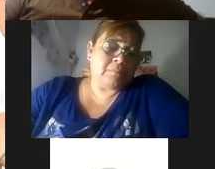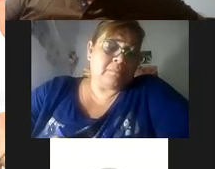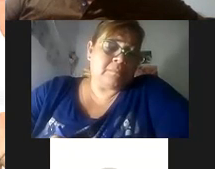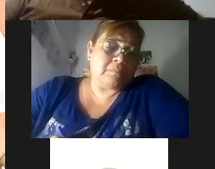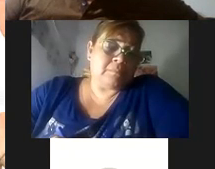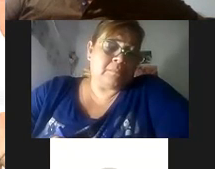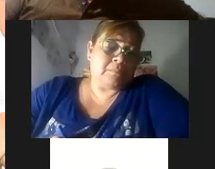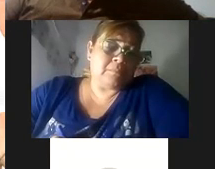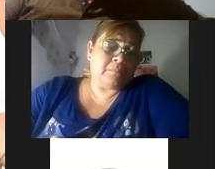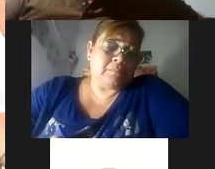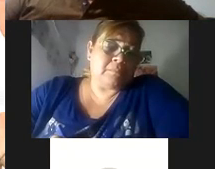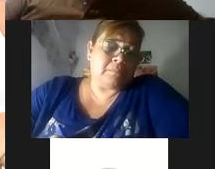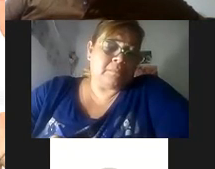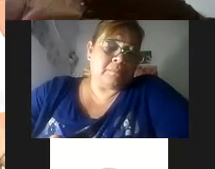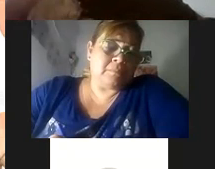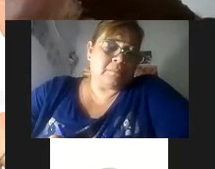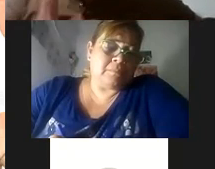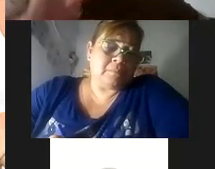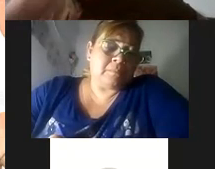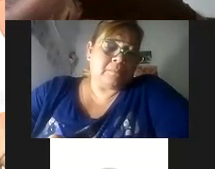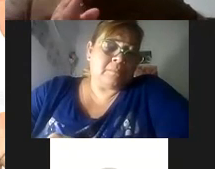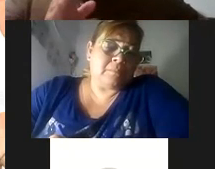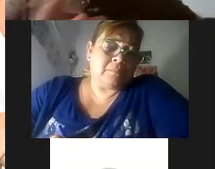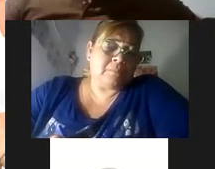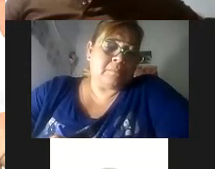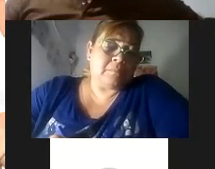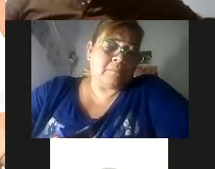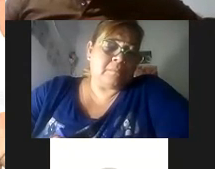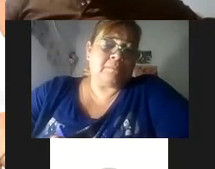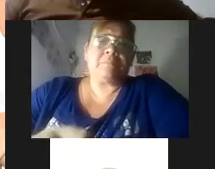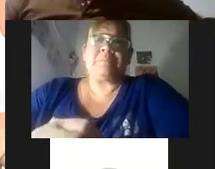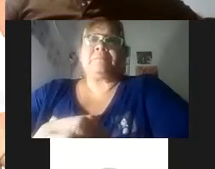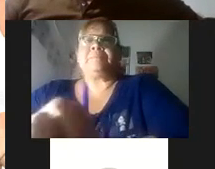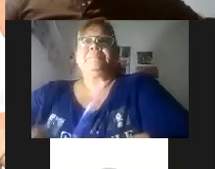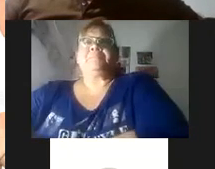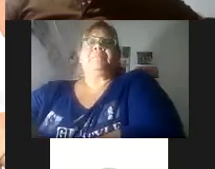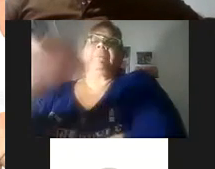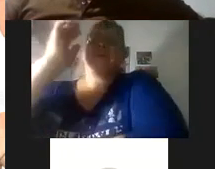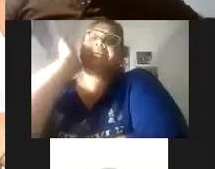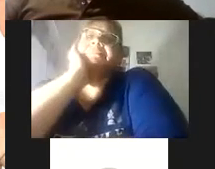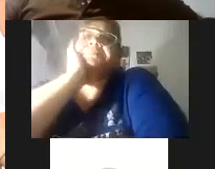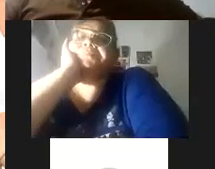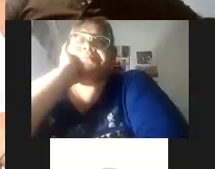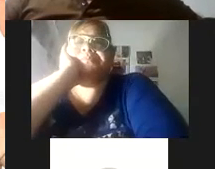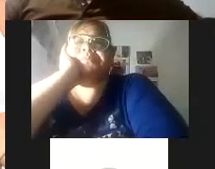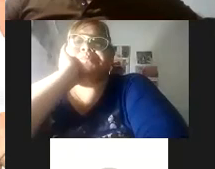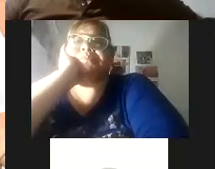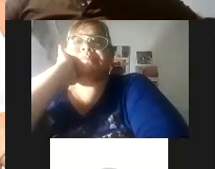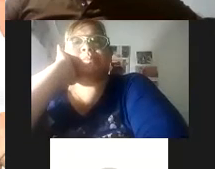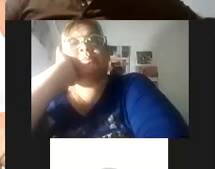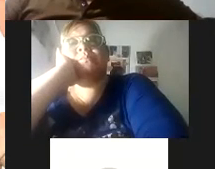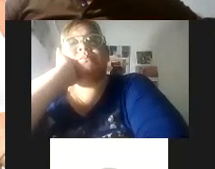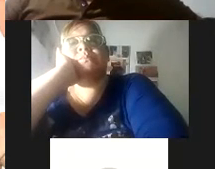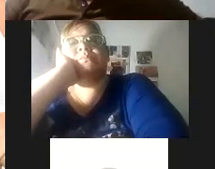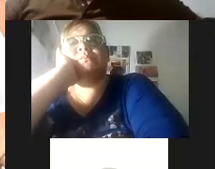axial, o esqueleto del medio, digamos, formado por una línea de estructuras